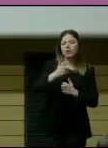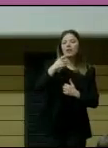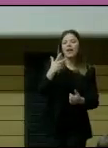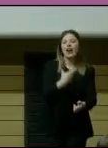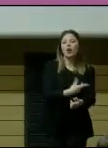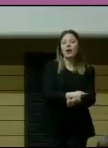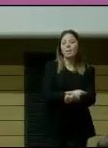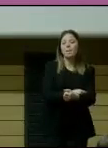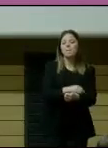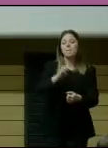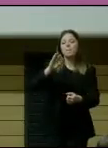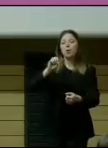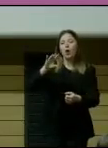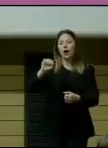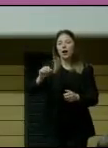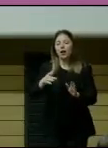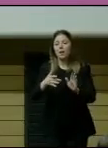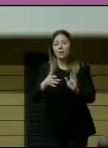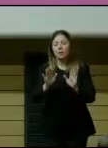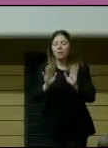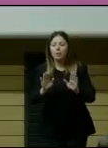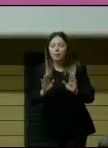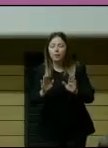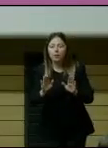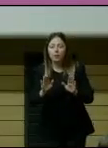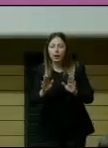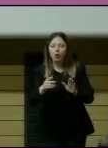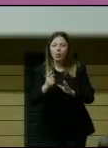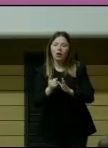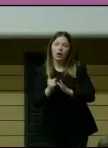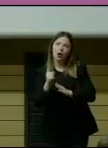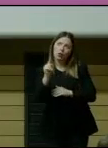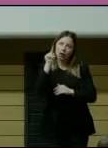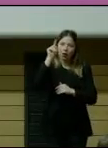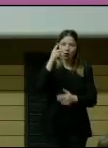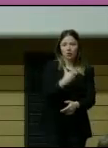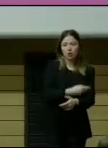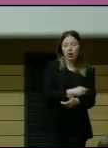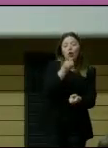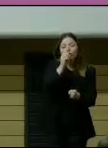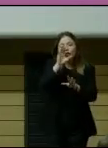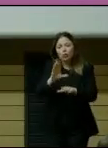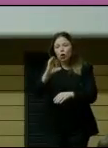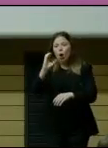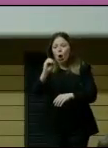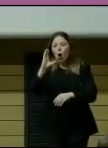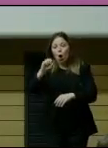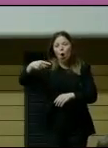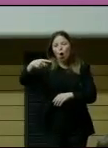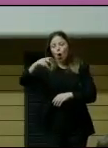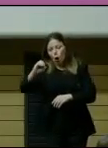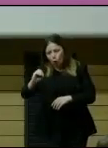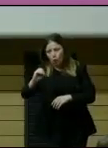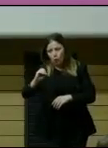heroína polaca, porque se hace de la paja de la dormidera, pero bueno, cuando abrieron la ruta norte, la heroína sustituyó al compot. O el